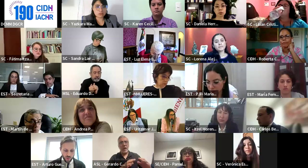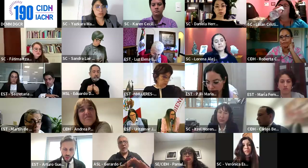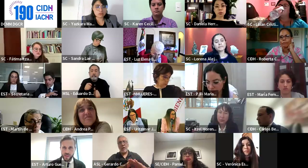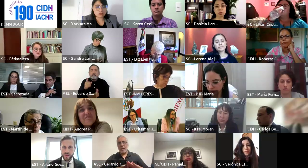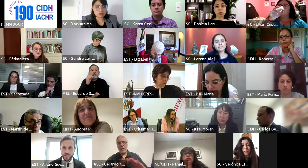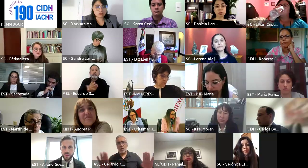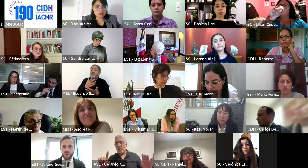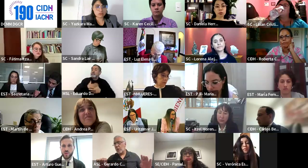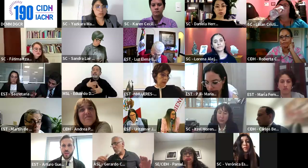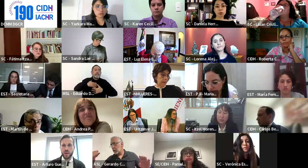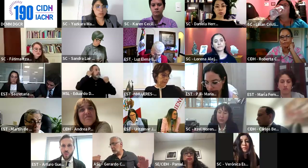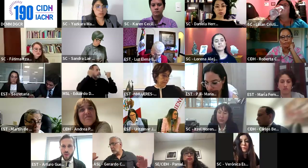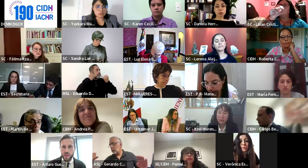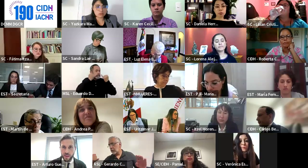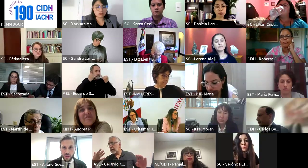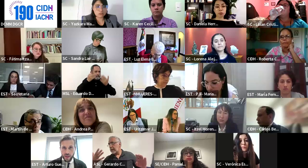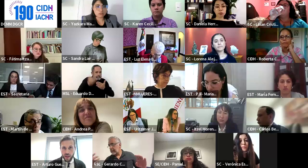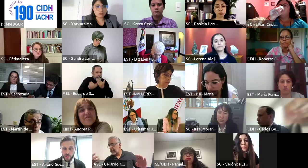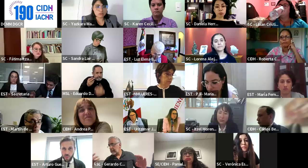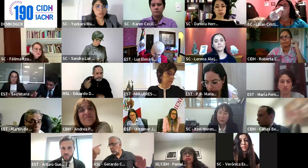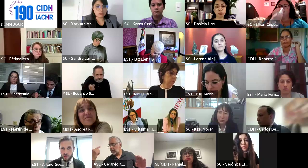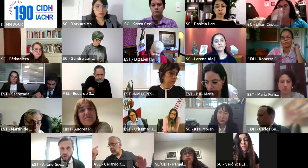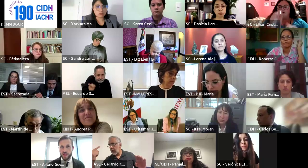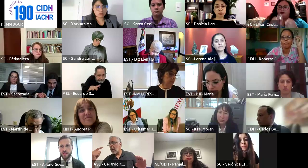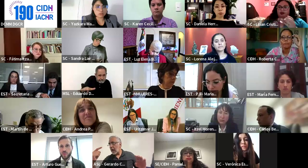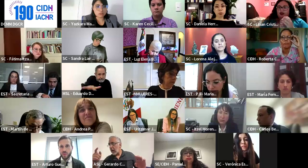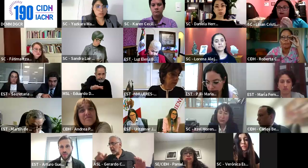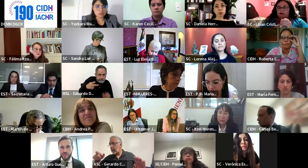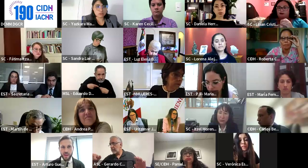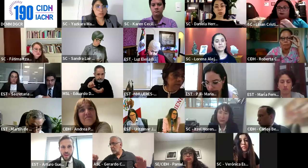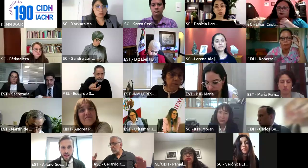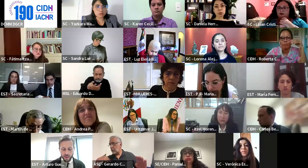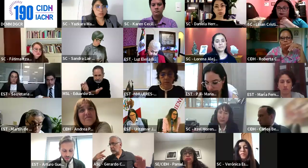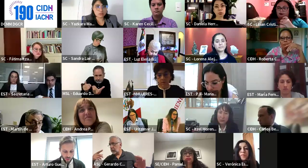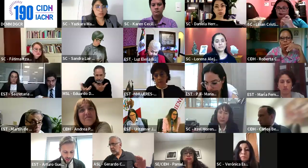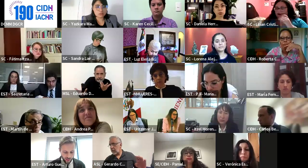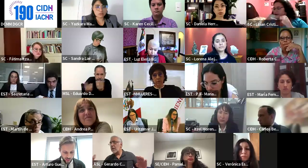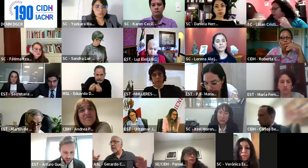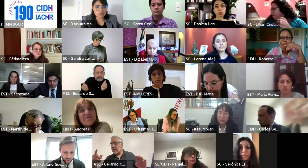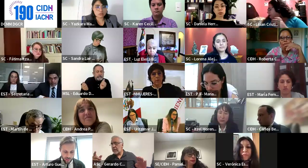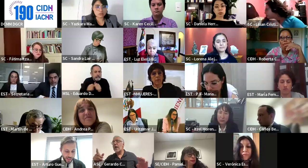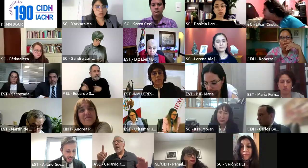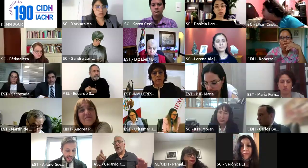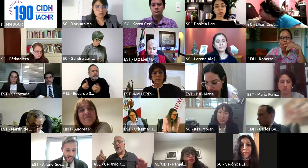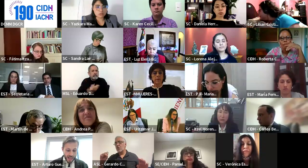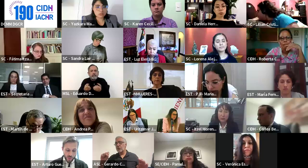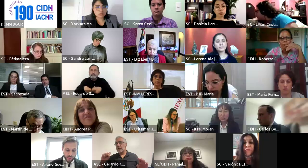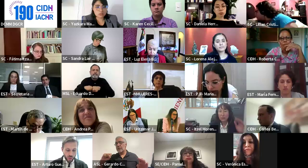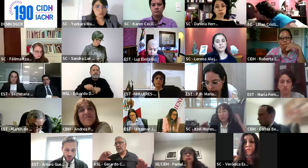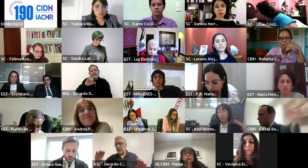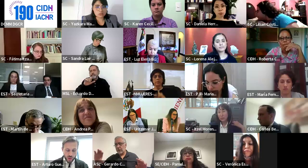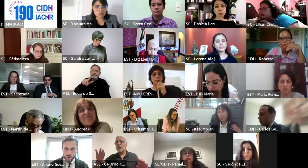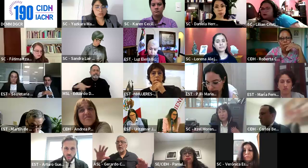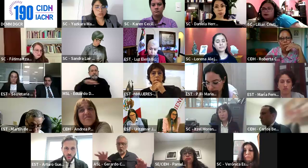propias instituciones sin considerar nunca más a las propias personas con discapacidad y a la sociedad civil. Al